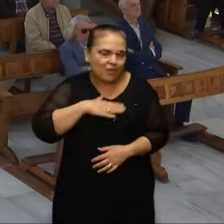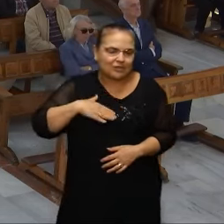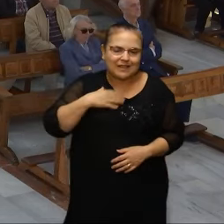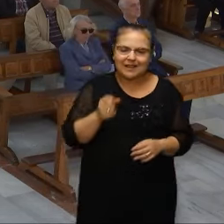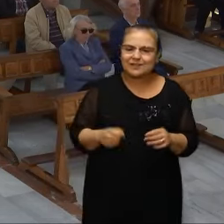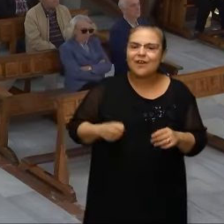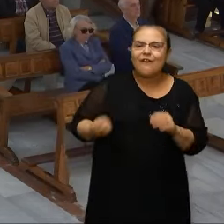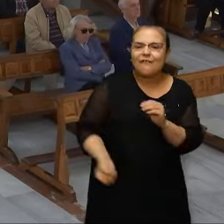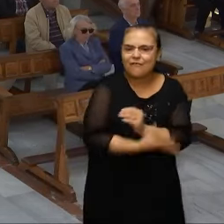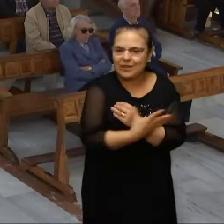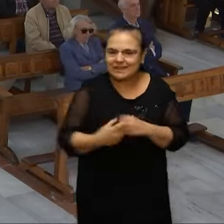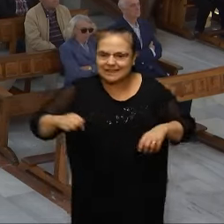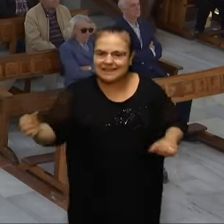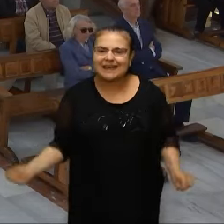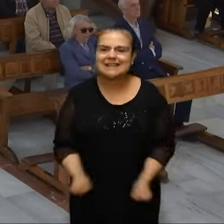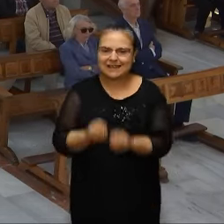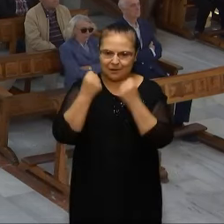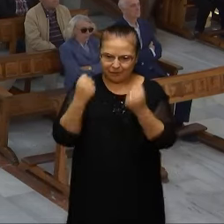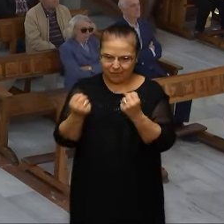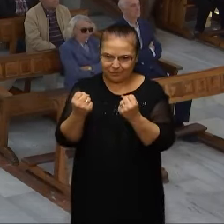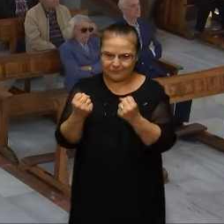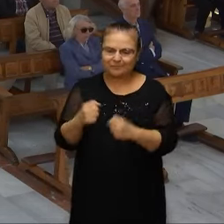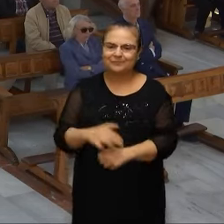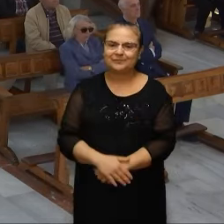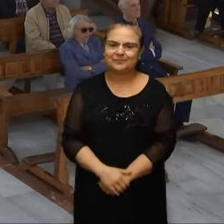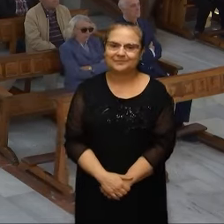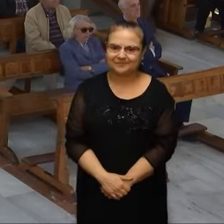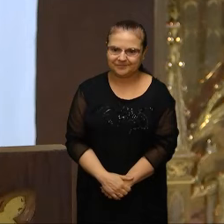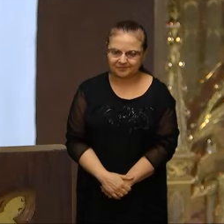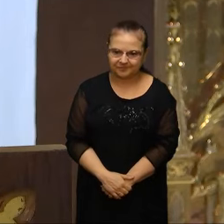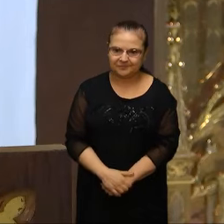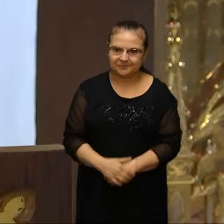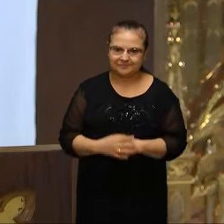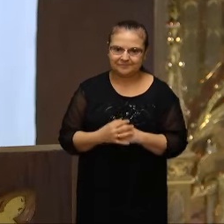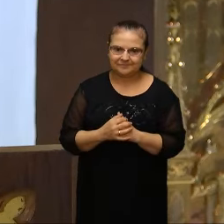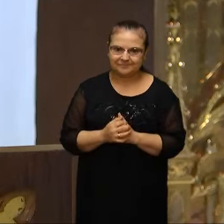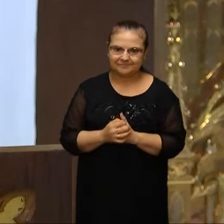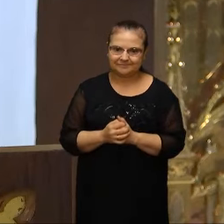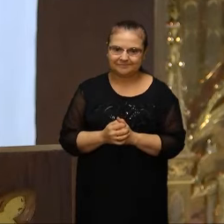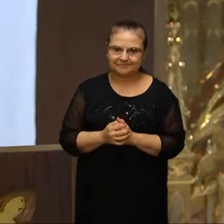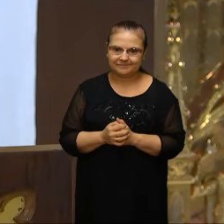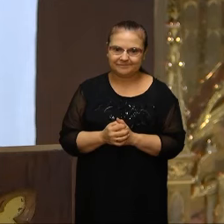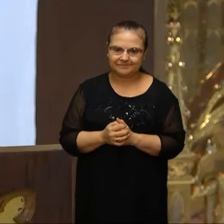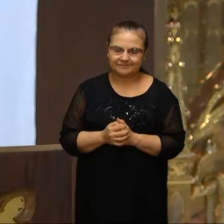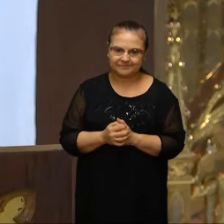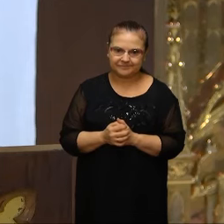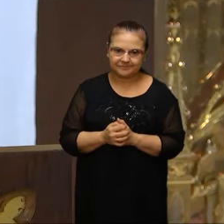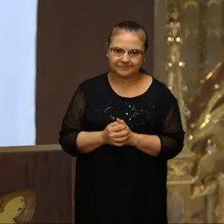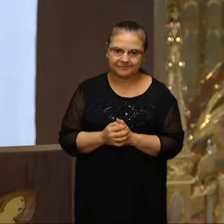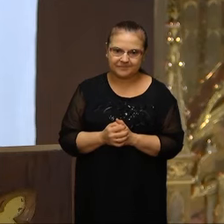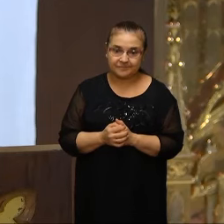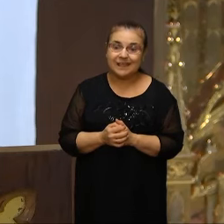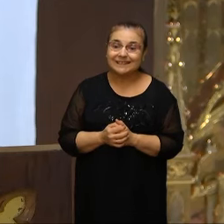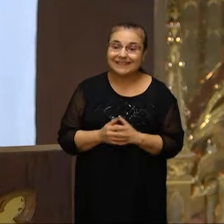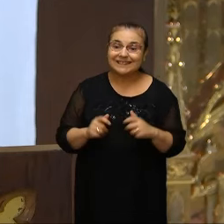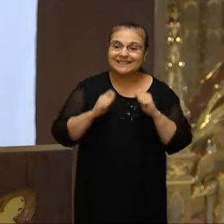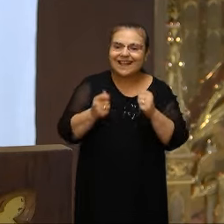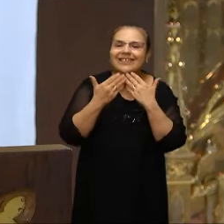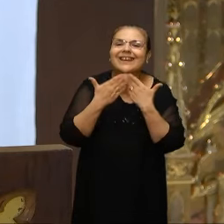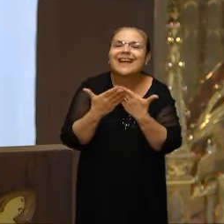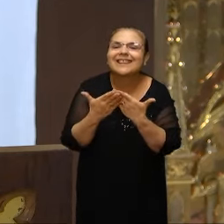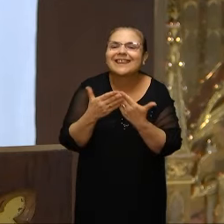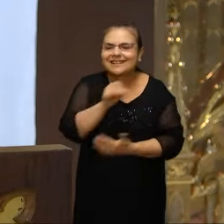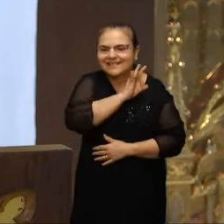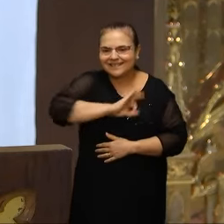salvación. Sacaréis aguas con gozo de las fuentes del Salvador. Dad gracias